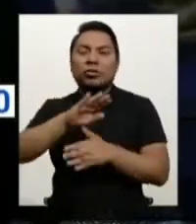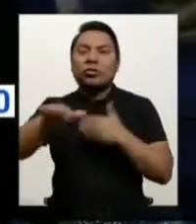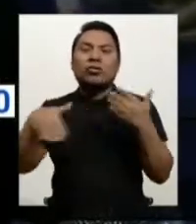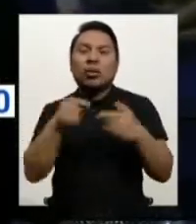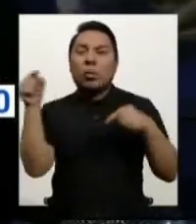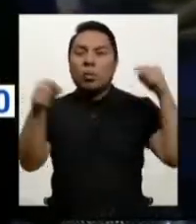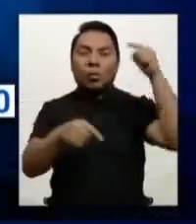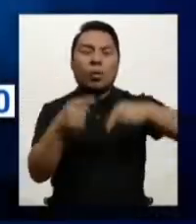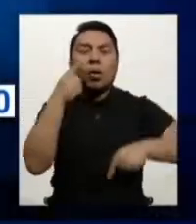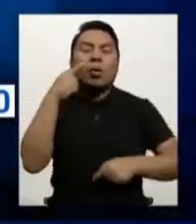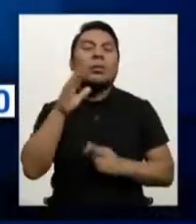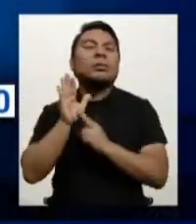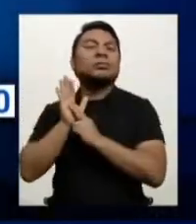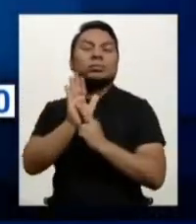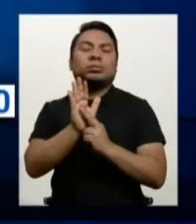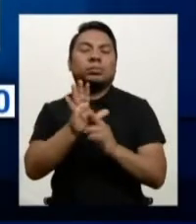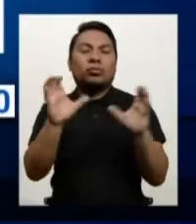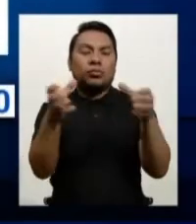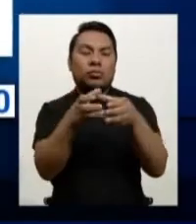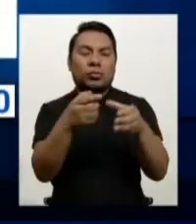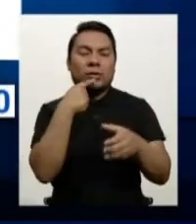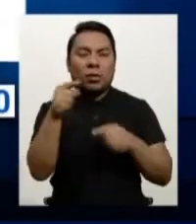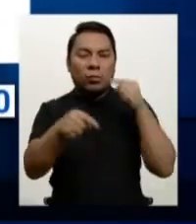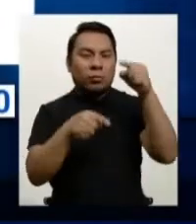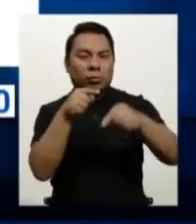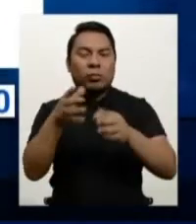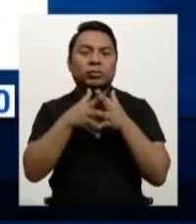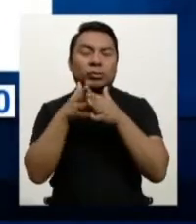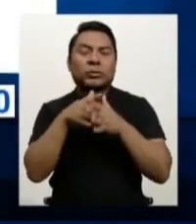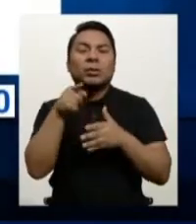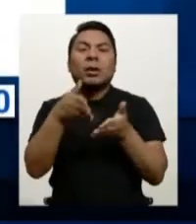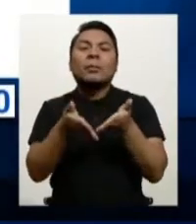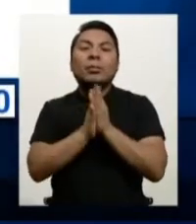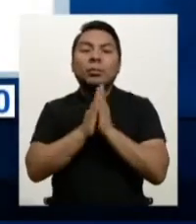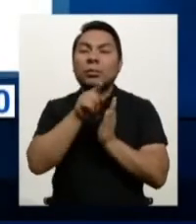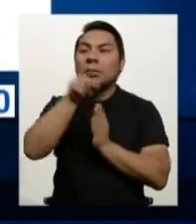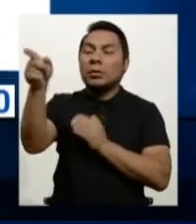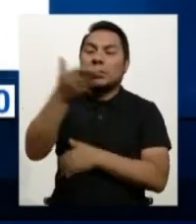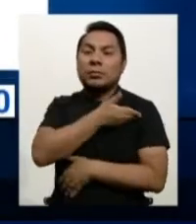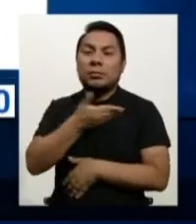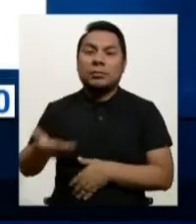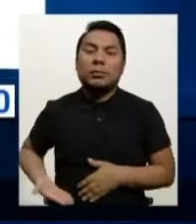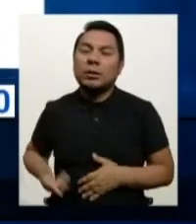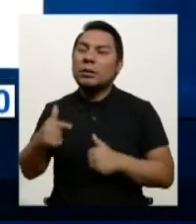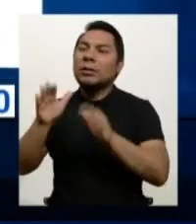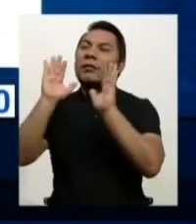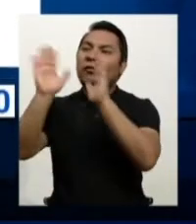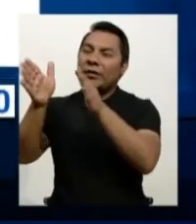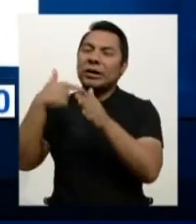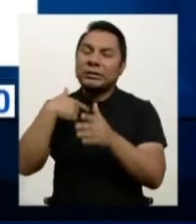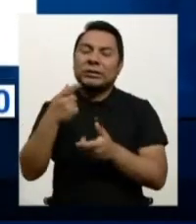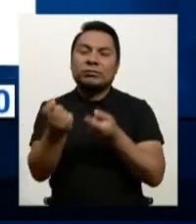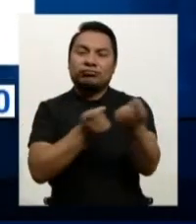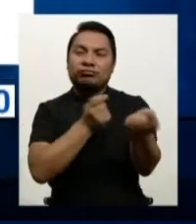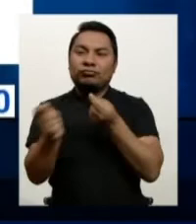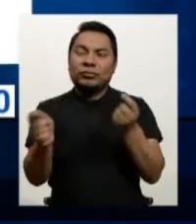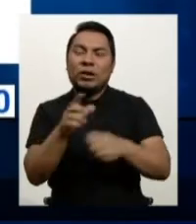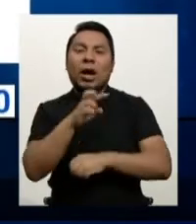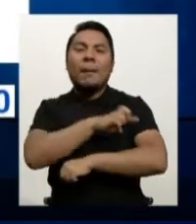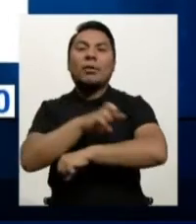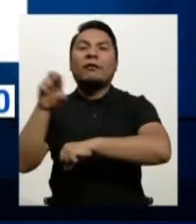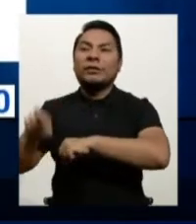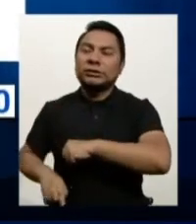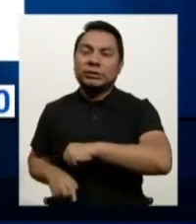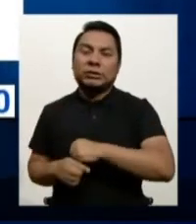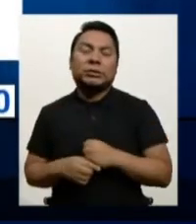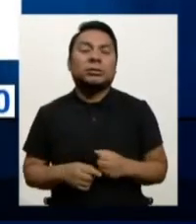senador republicano Bob Corker, luego de que este último le pidiera al mandatario dejar legislar a los profesionales. Trump ha